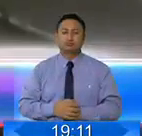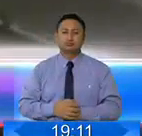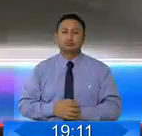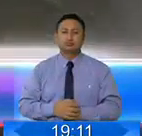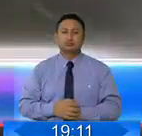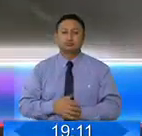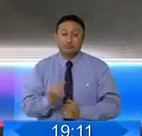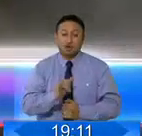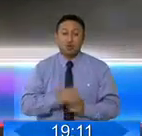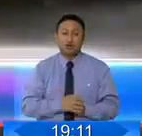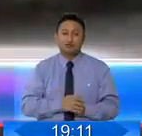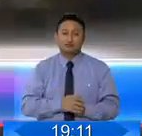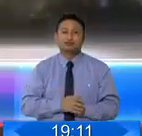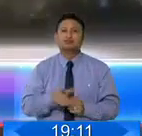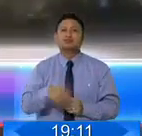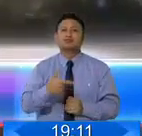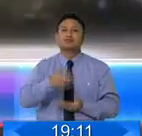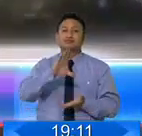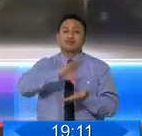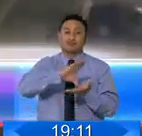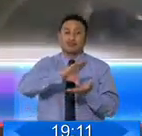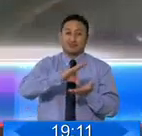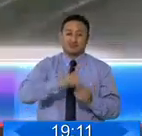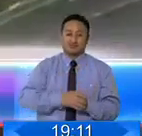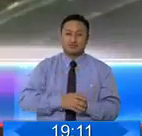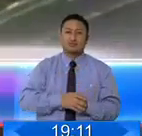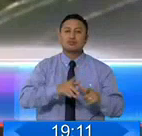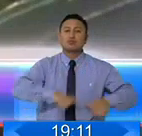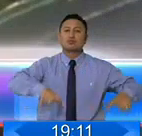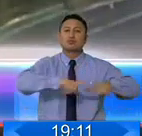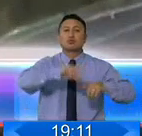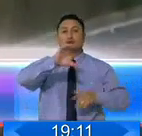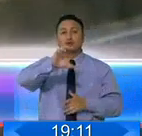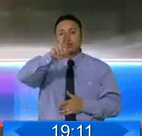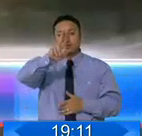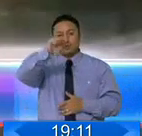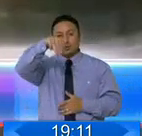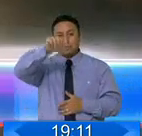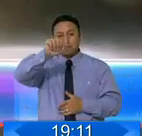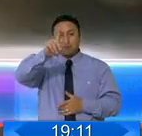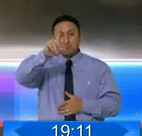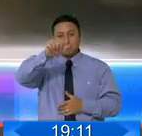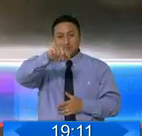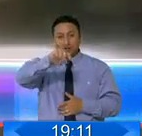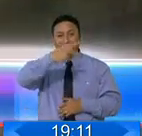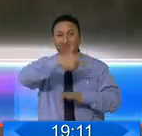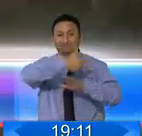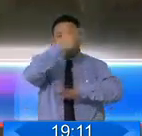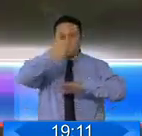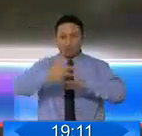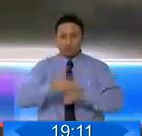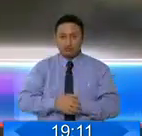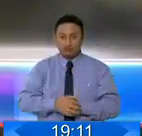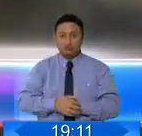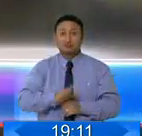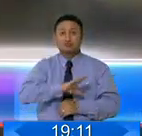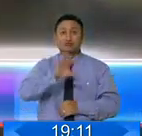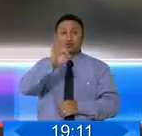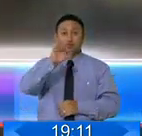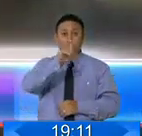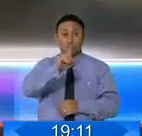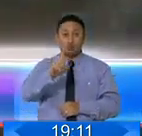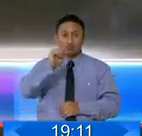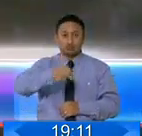A la misma hora y en el epicentro del sismo, en la localidad de Comandá, provincia de Chimborazo, las cámaras del ECU